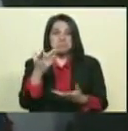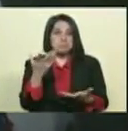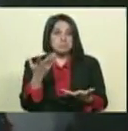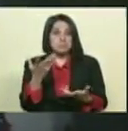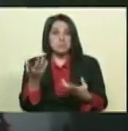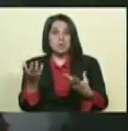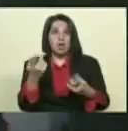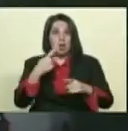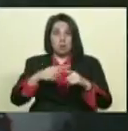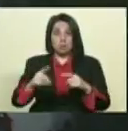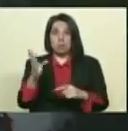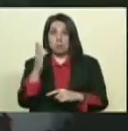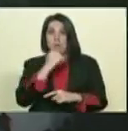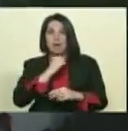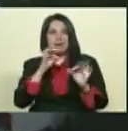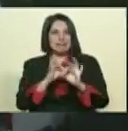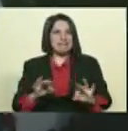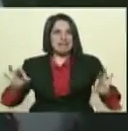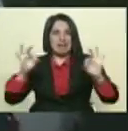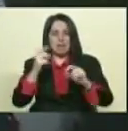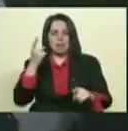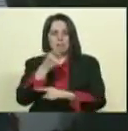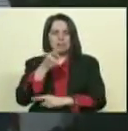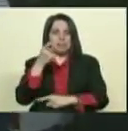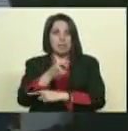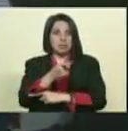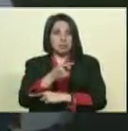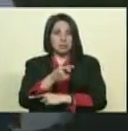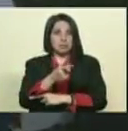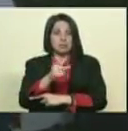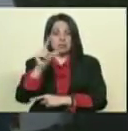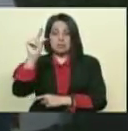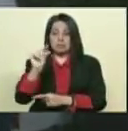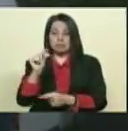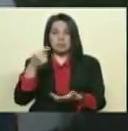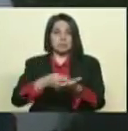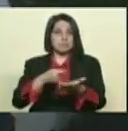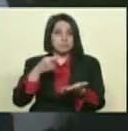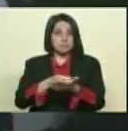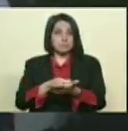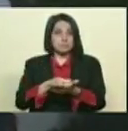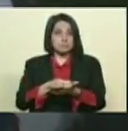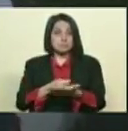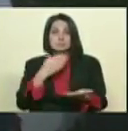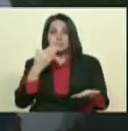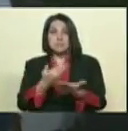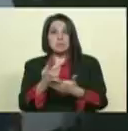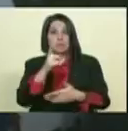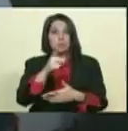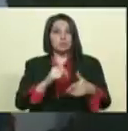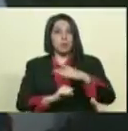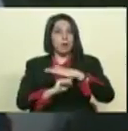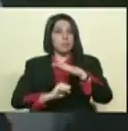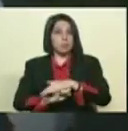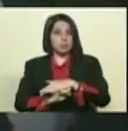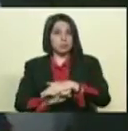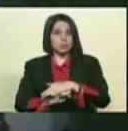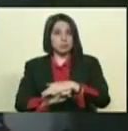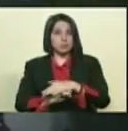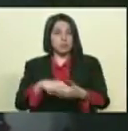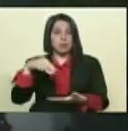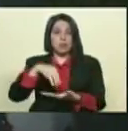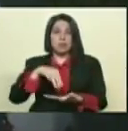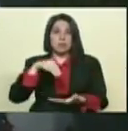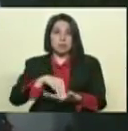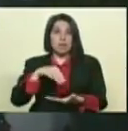ni siquiera estaban cumpliendo con el mandato del salario mínimo. Y gracias a su apoyo, gracias a que Miranda tiene un